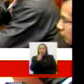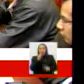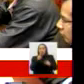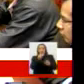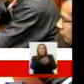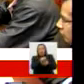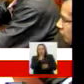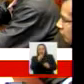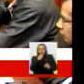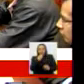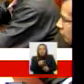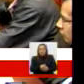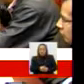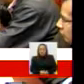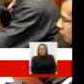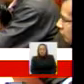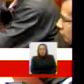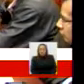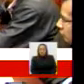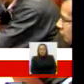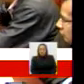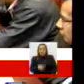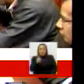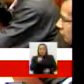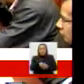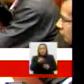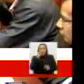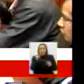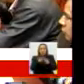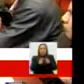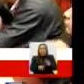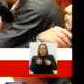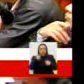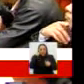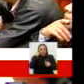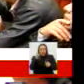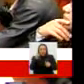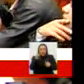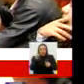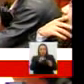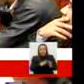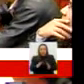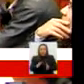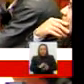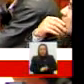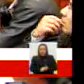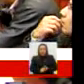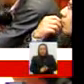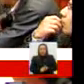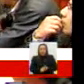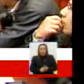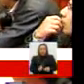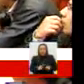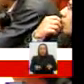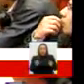Ned Joven. Es, uno cuando vota por un congresista, vota porque tiene una idea, un ideario, un norte, un horizonte, ¿no? Pero al